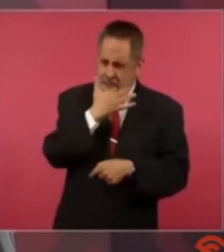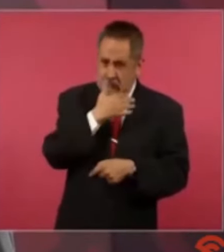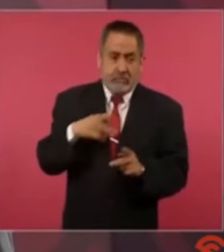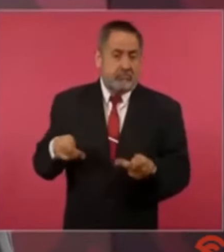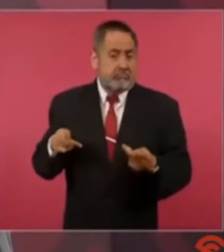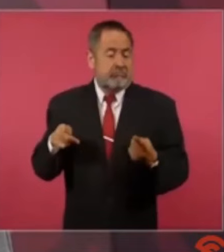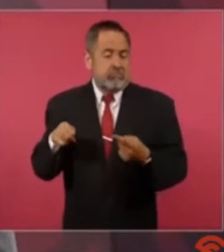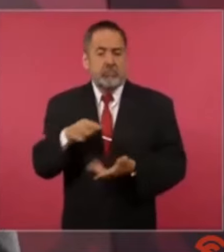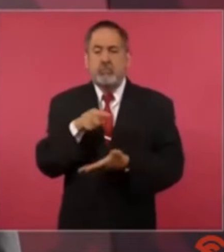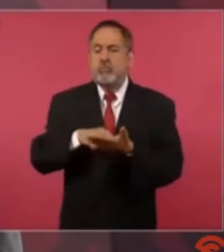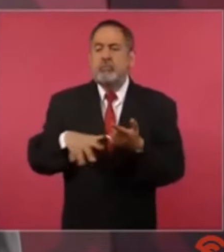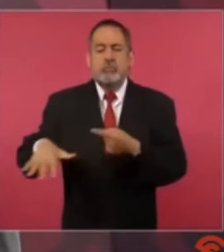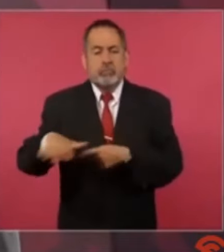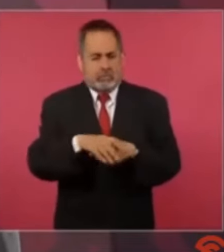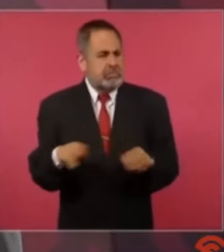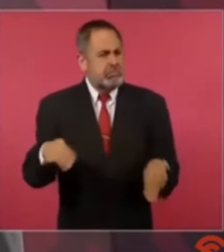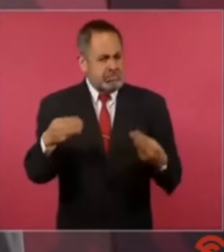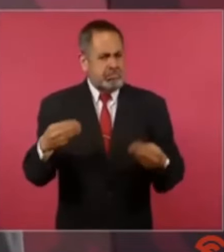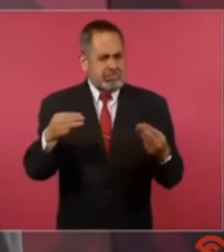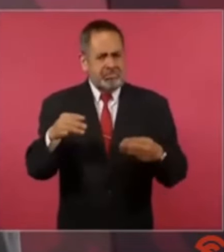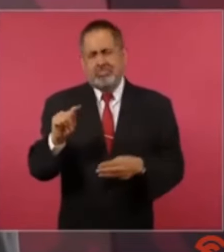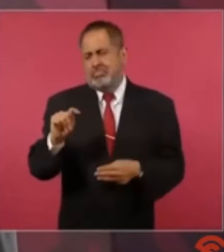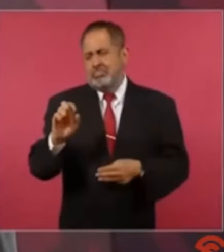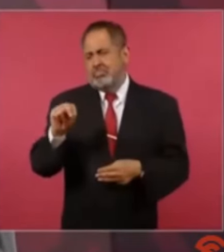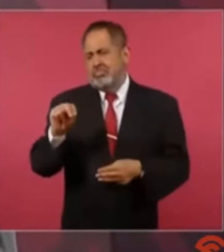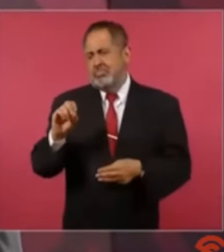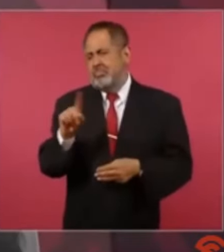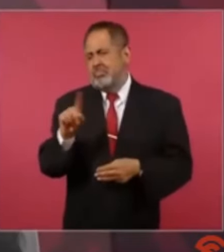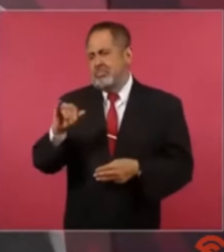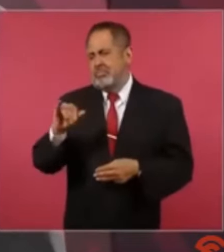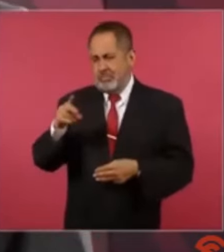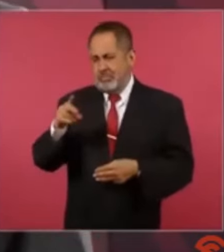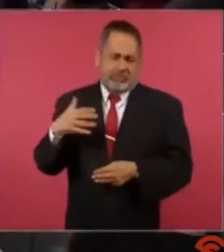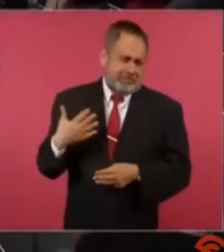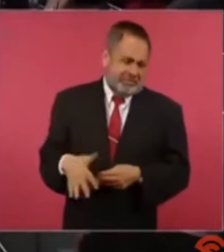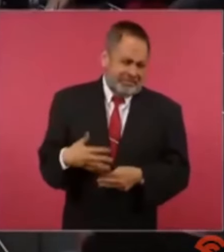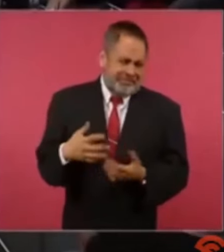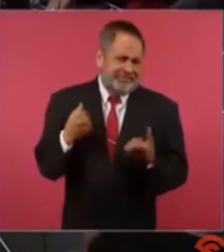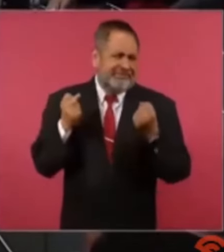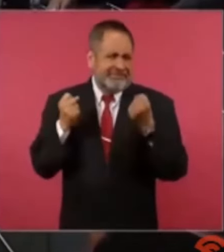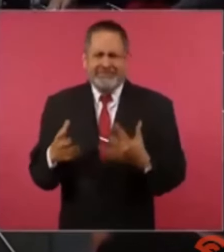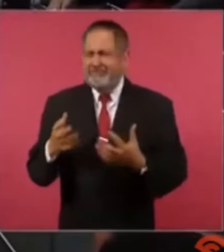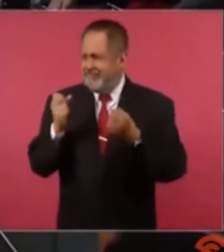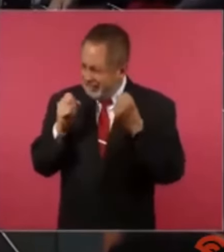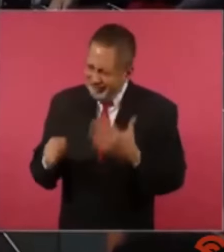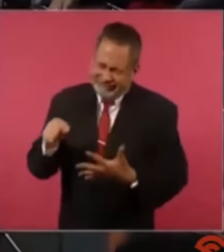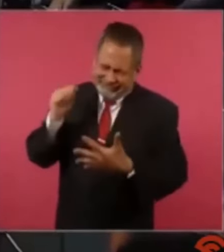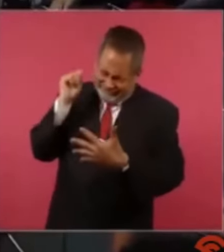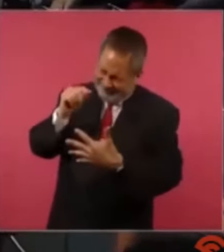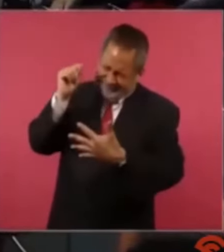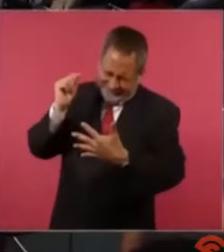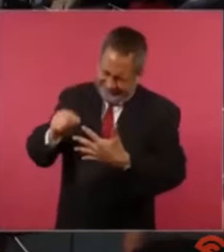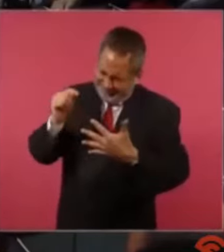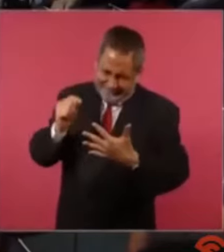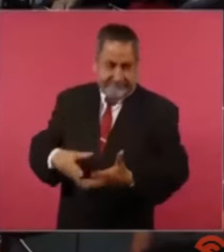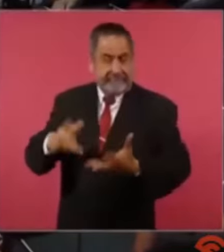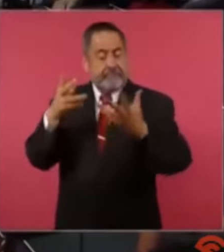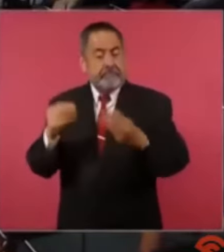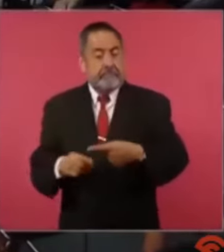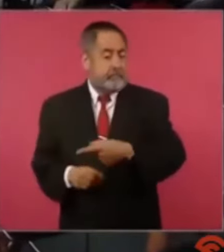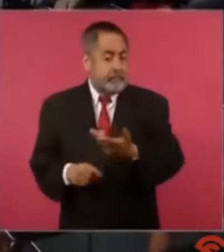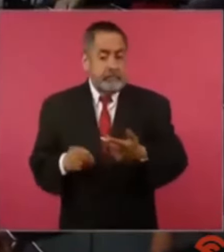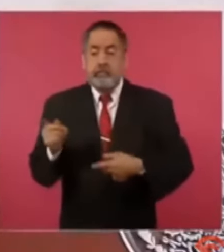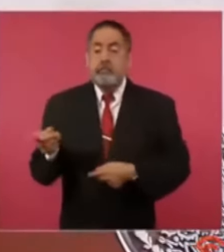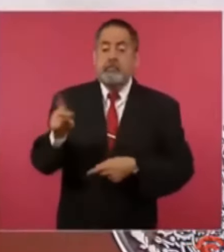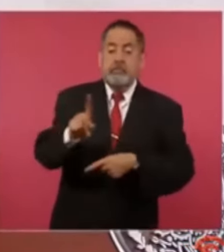en Tenosique, en el mercado de Tenosique. Y tantas, tantas, tantas cosas. Ahí están